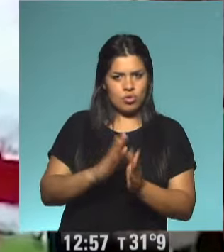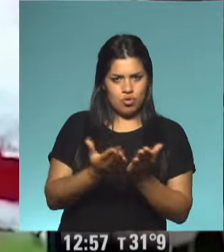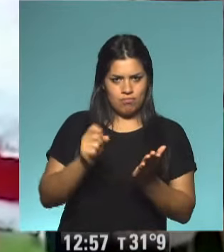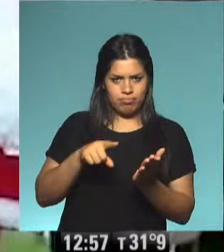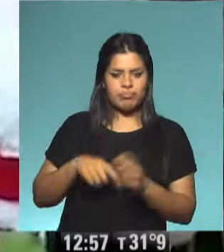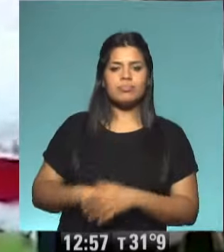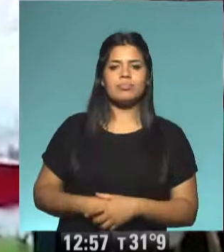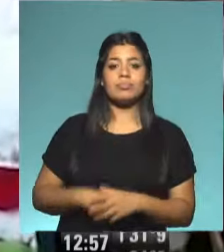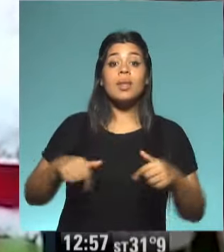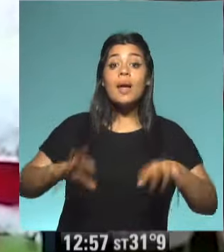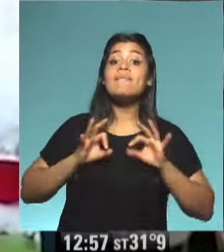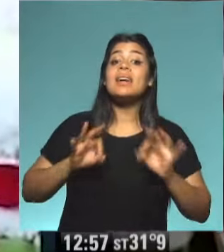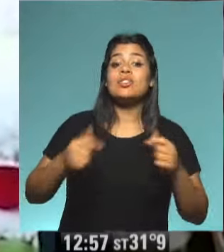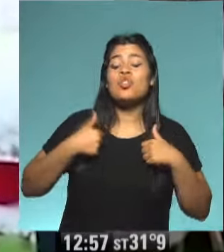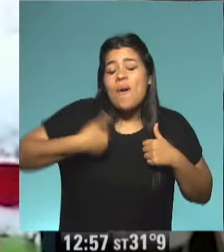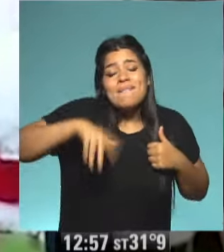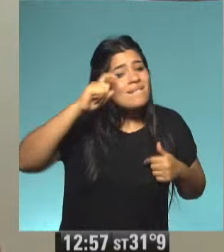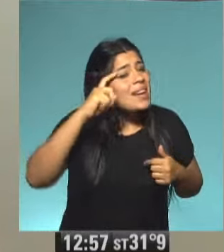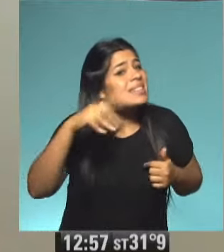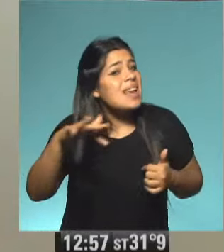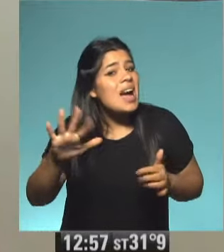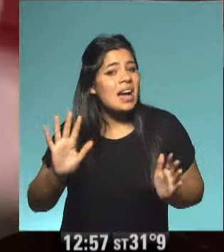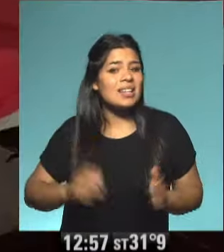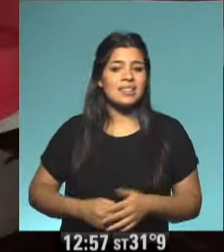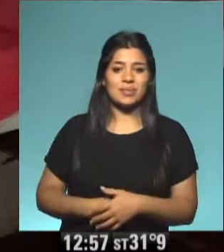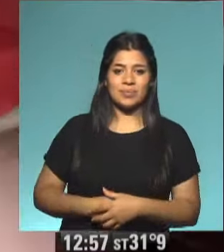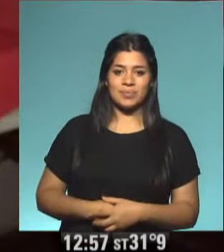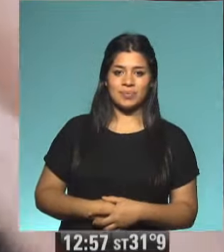educando! Estas vacaciones los voy a extrañar mucho.